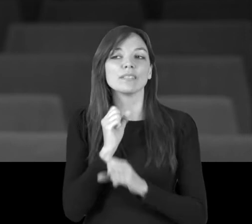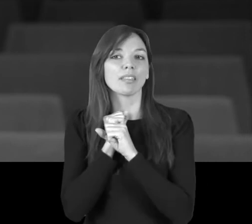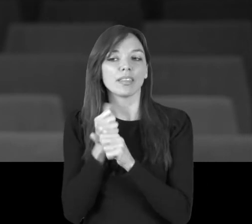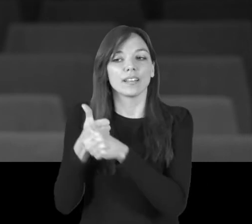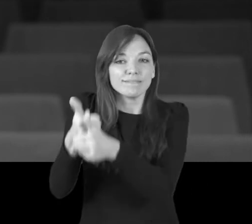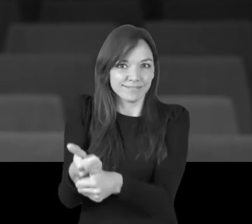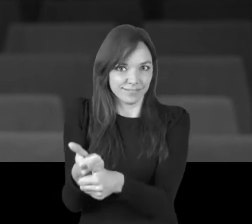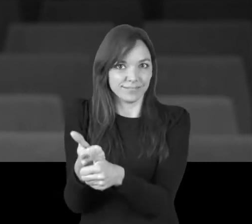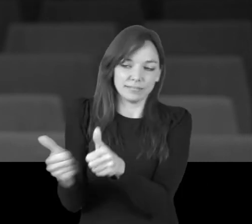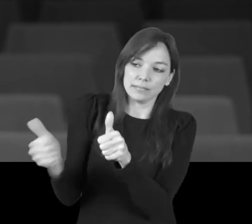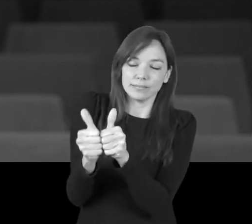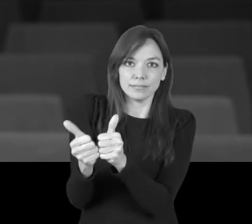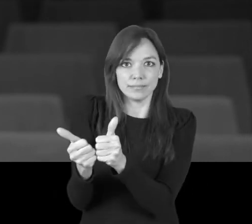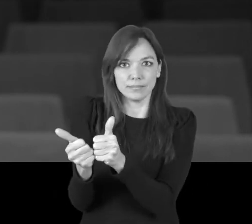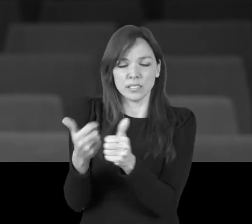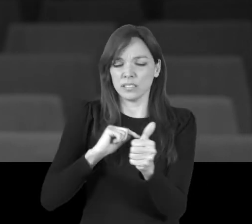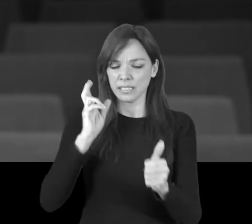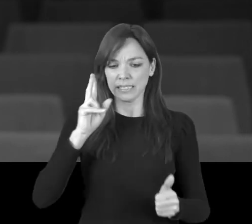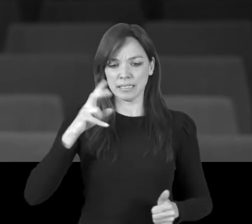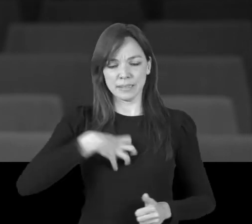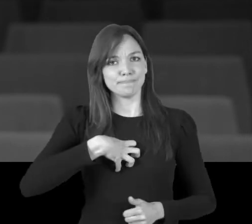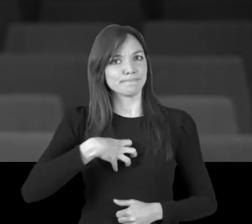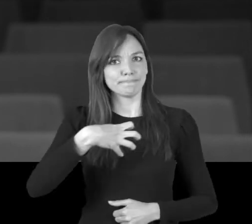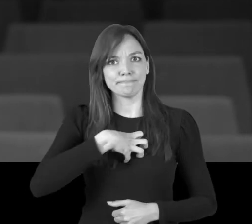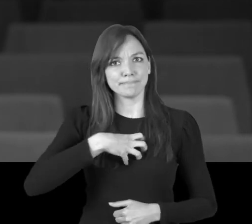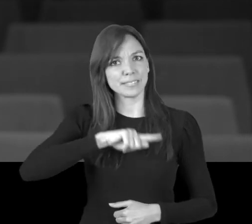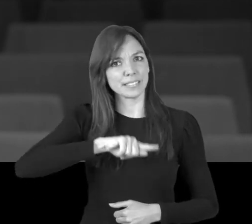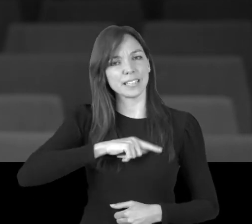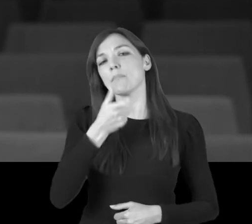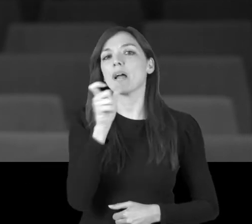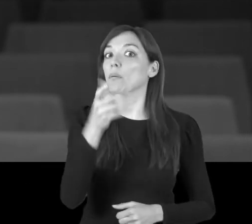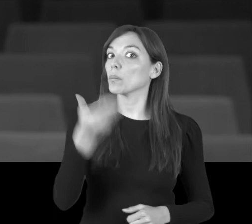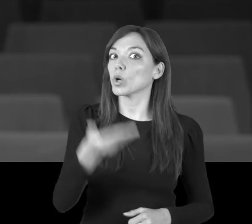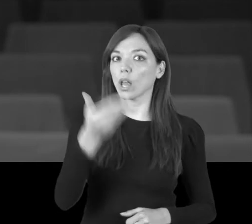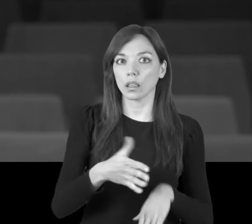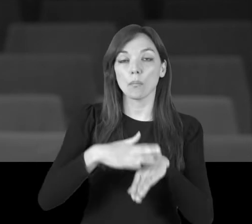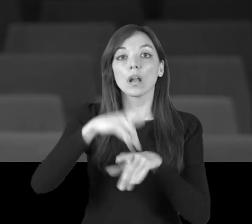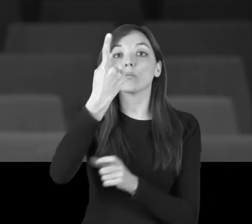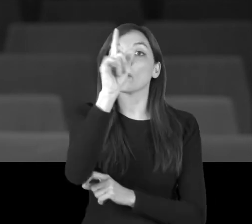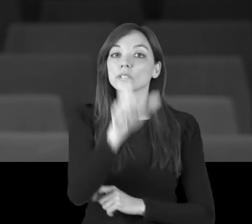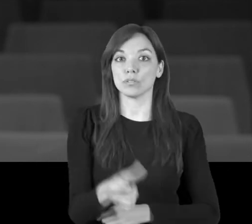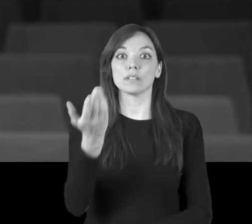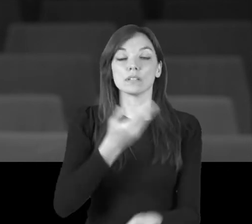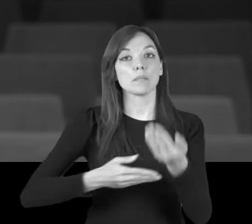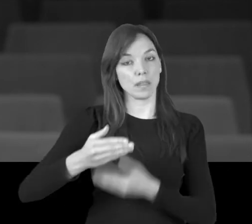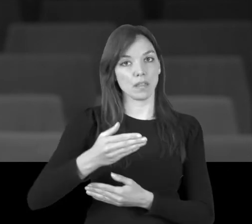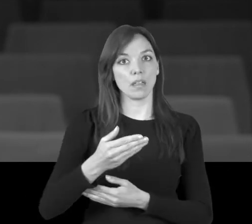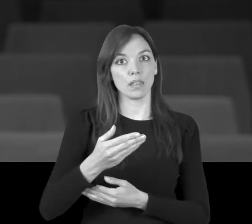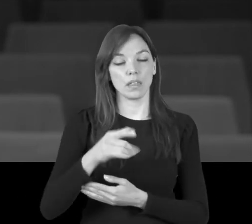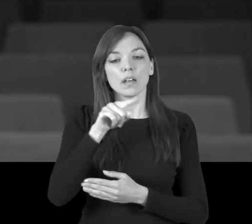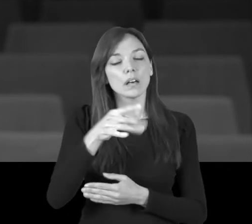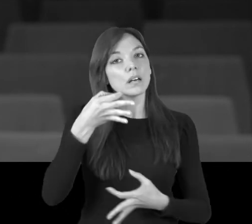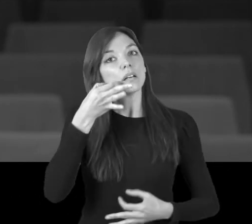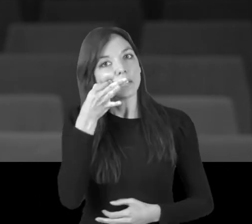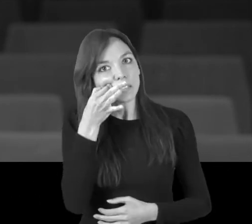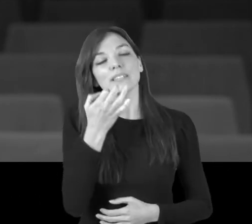sientes dependiente y te sientes incapaz. Entonces, son dos palabras importantes para una persona con